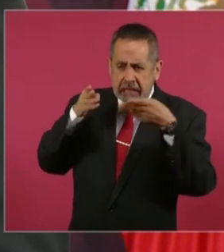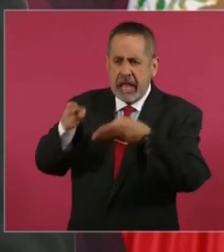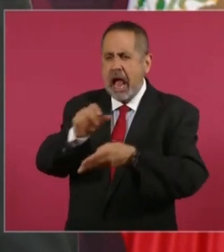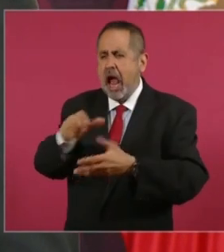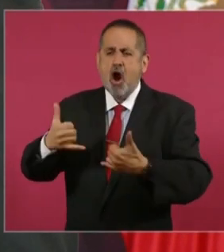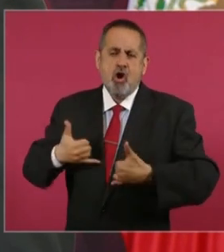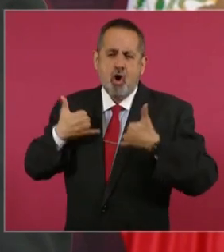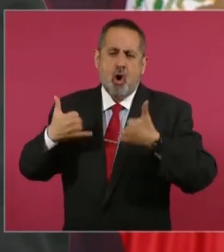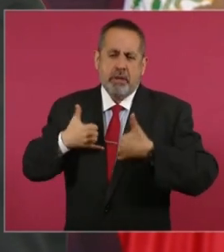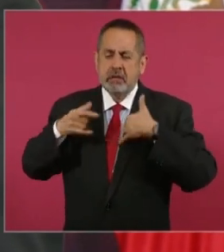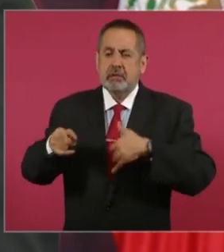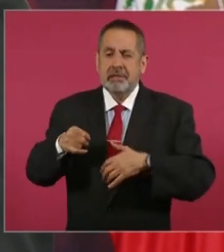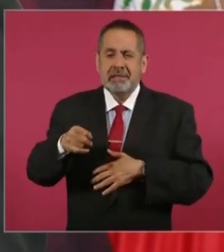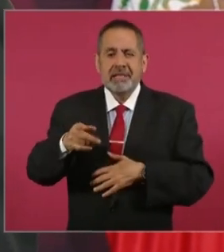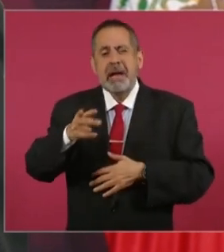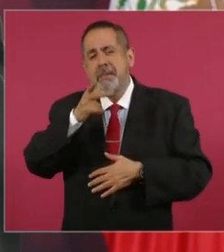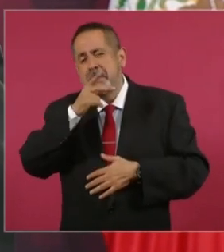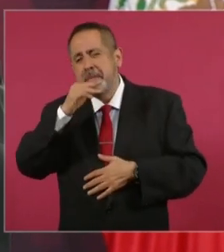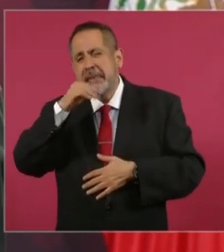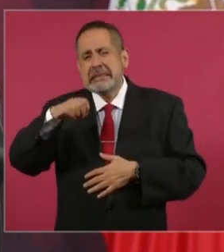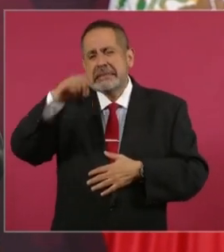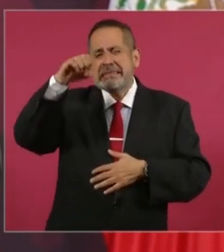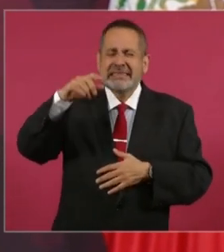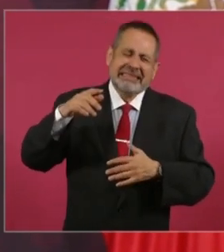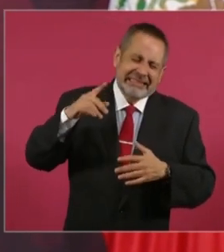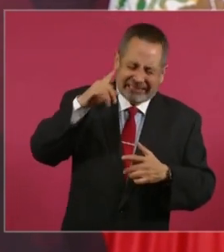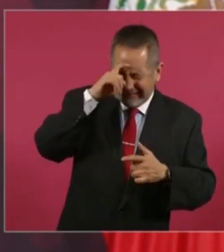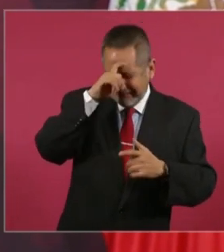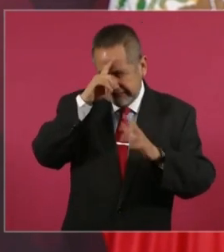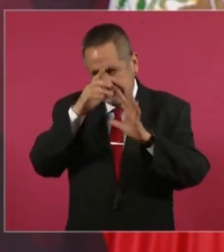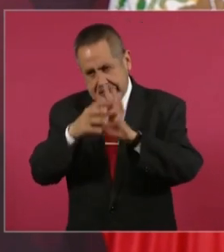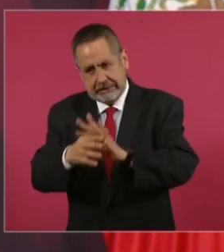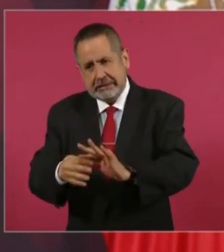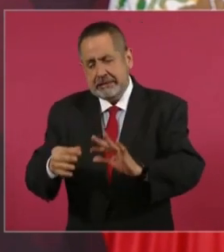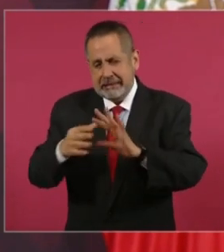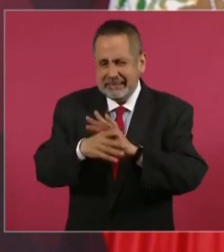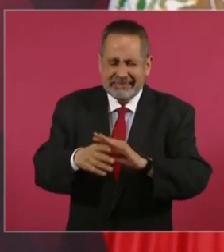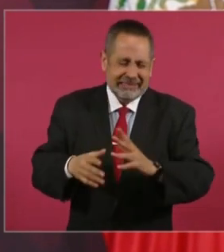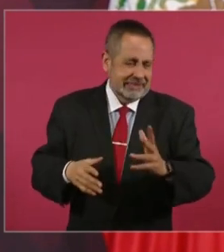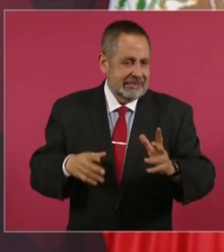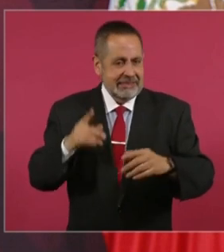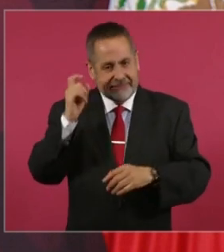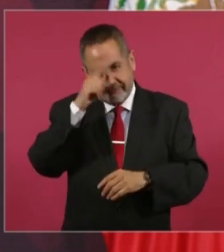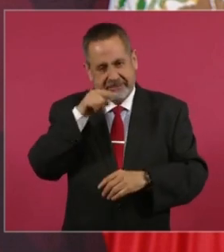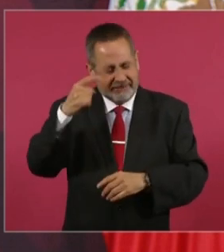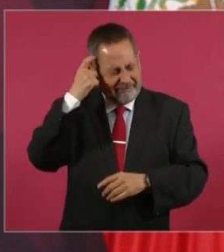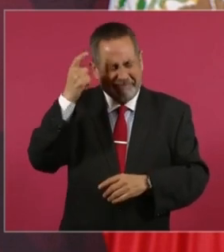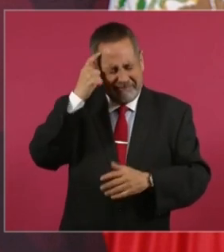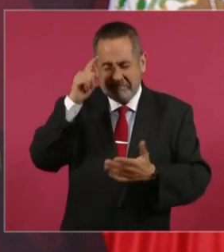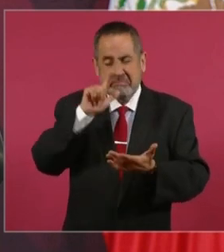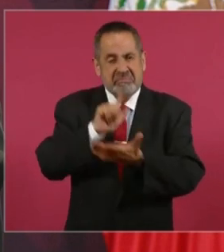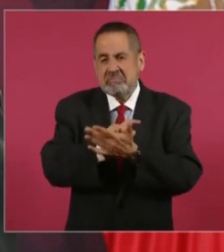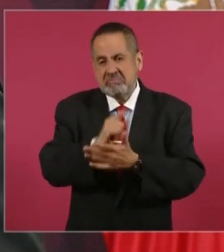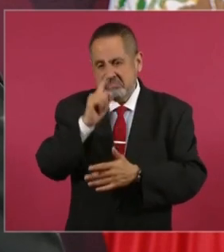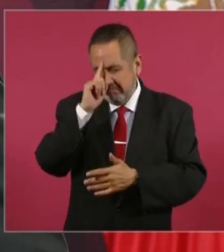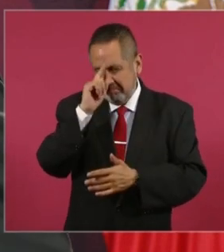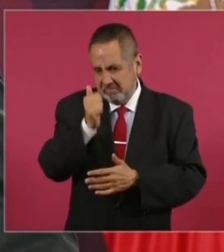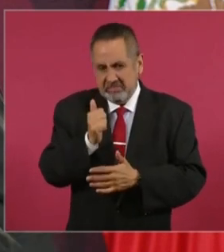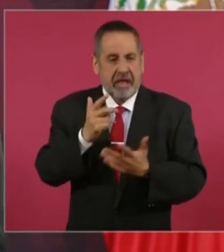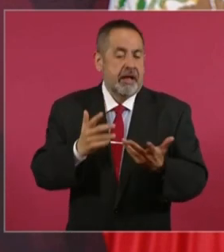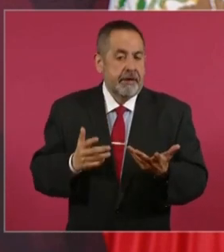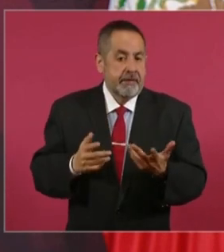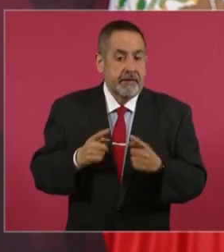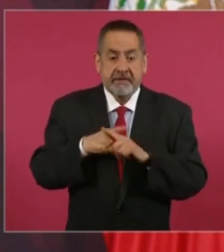papás ya está más difícil, ya está más difícil. Y